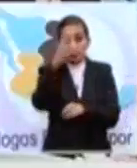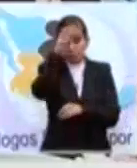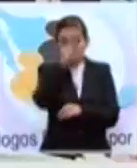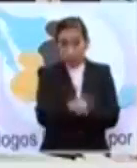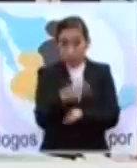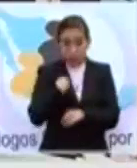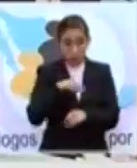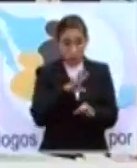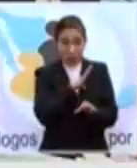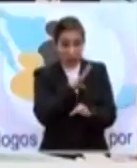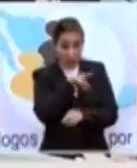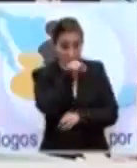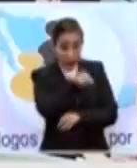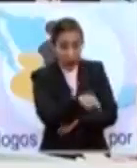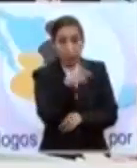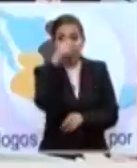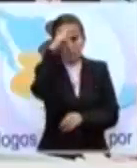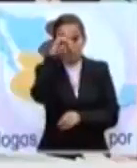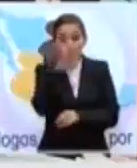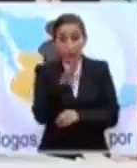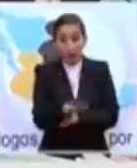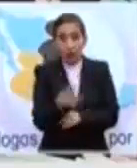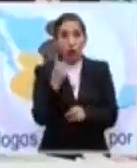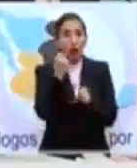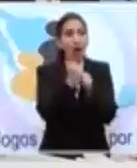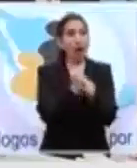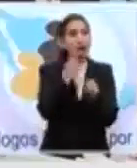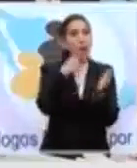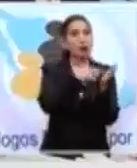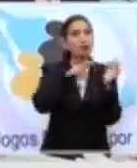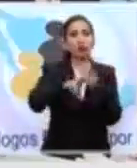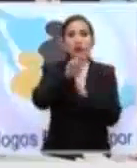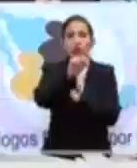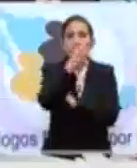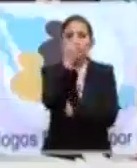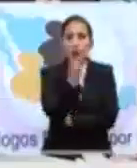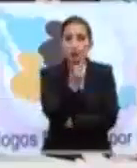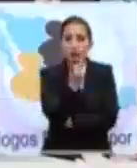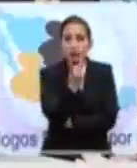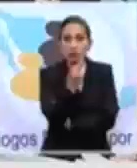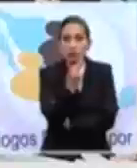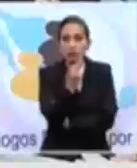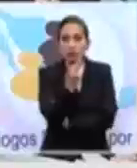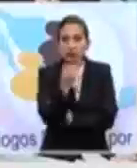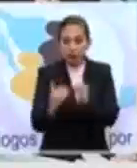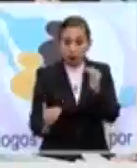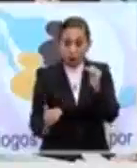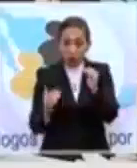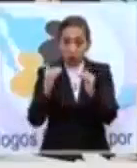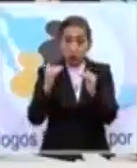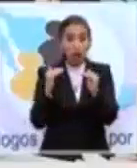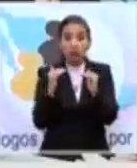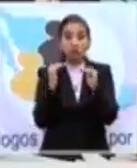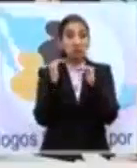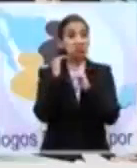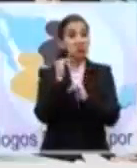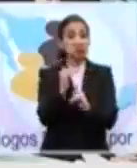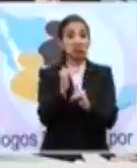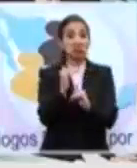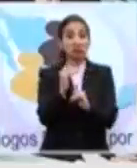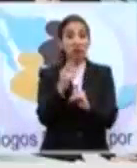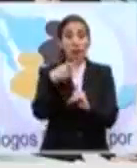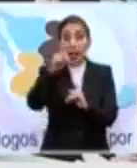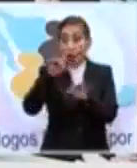realmente tenemos es que el país, desde el año 1982, dejó de crecer, pero la productividad no ha